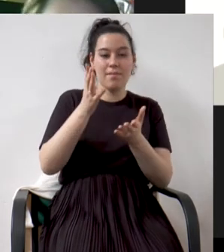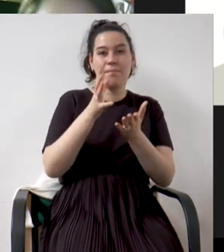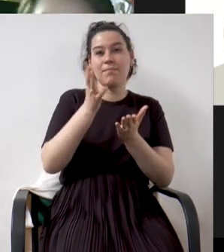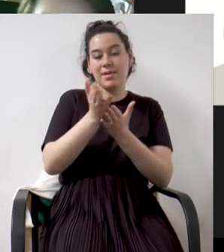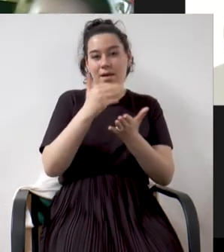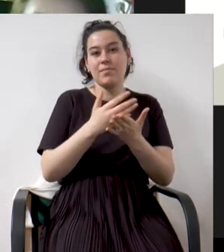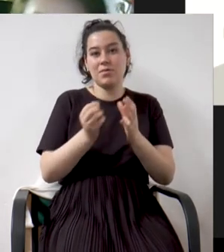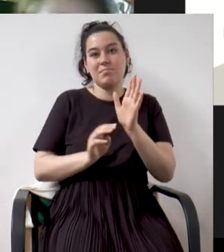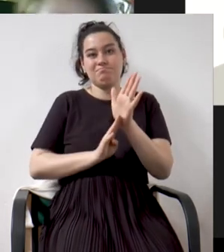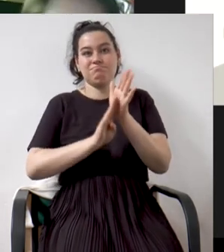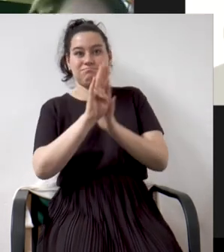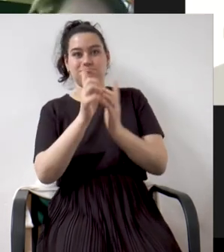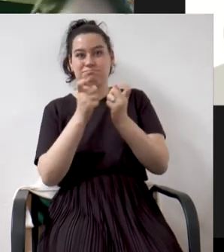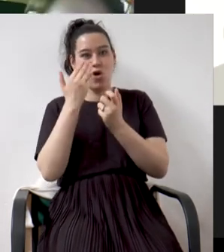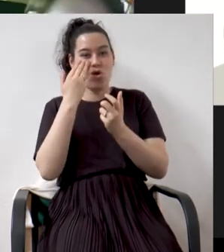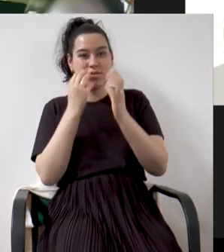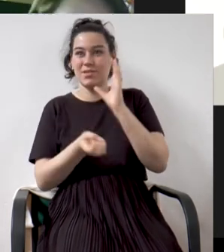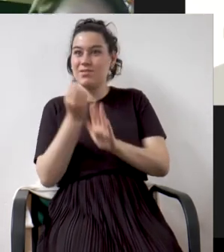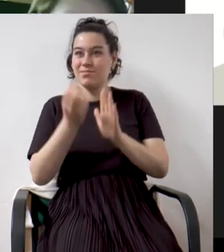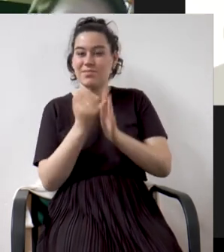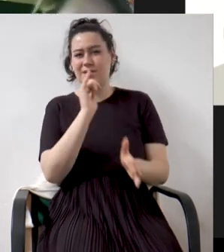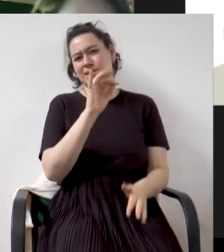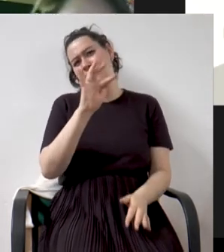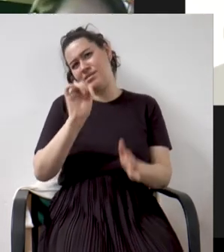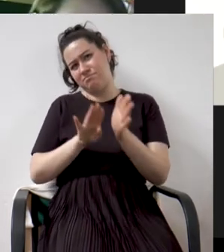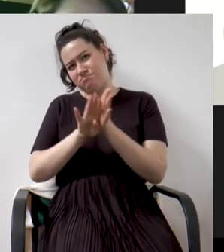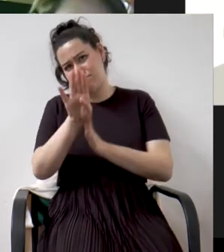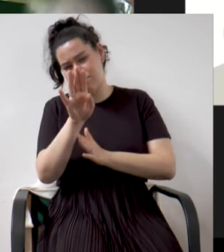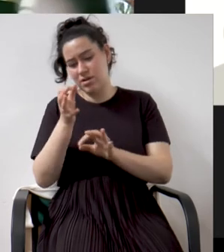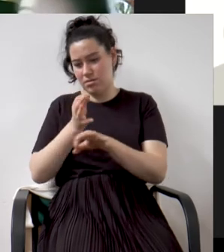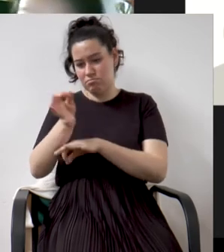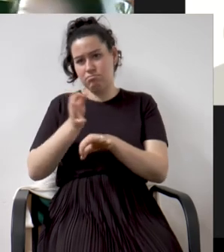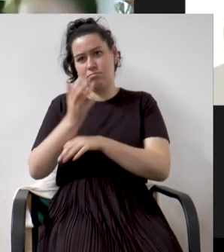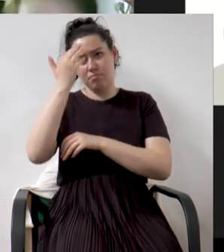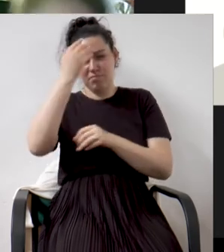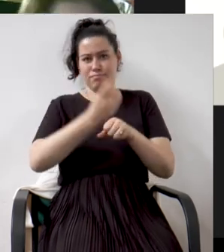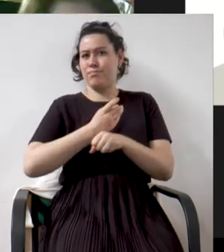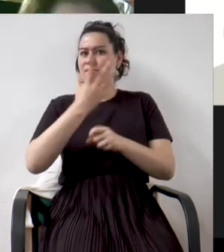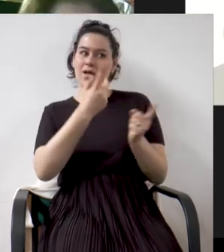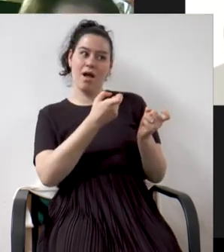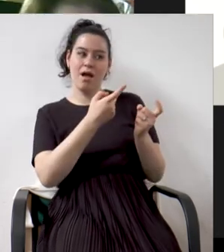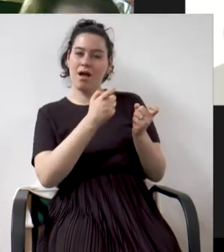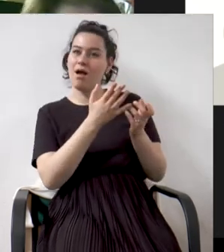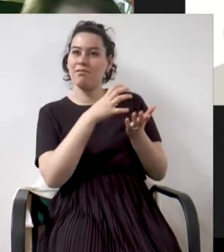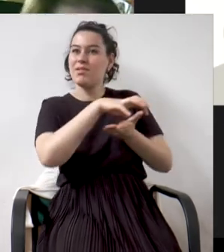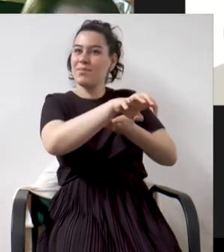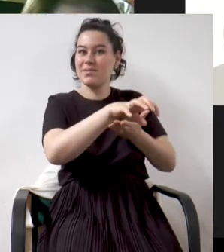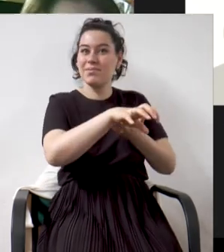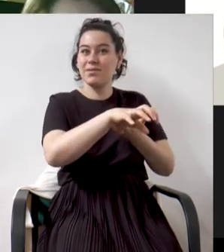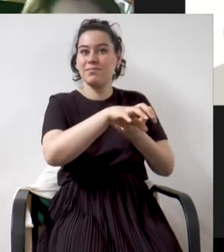vista académico ganan todos. Gana el ICEF, que le va a dar la clase, ese docente u otro del departamento, da igual, eso no